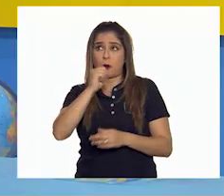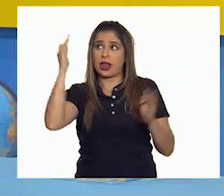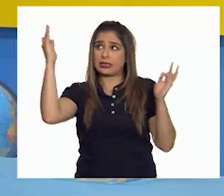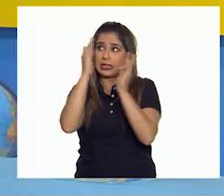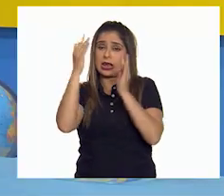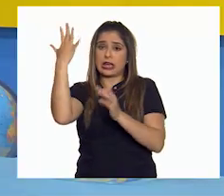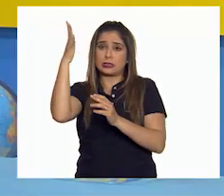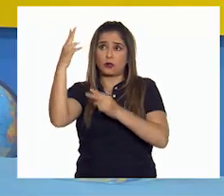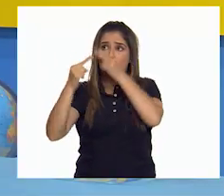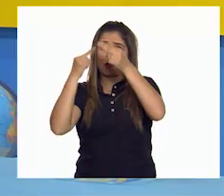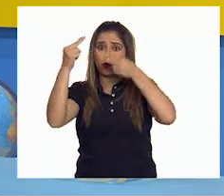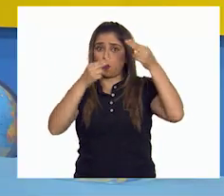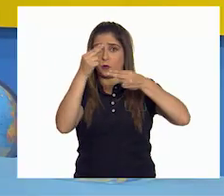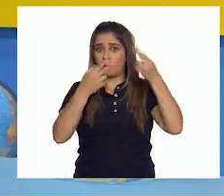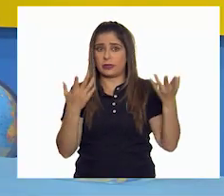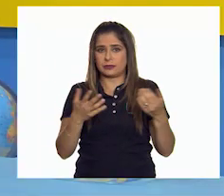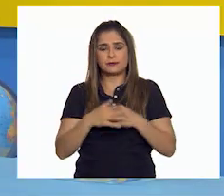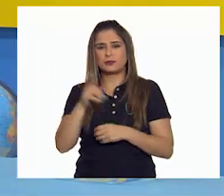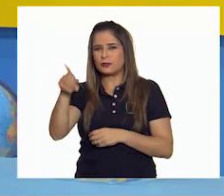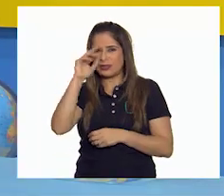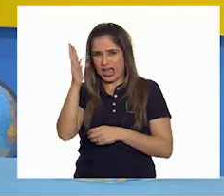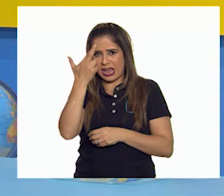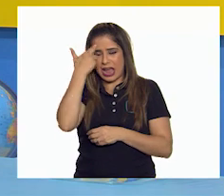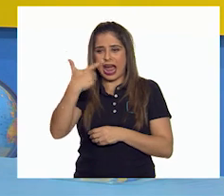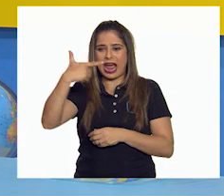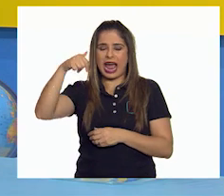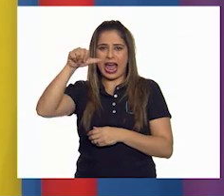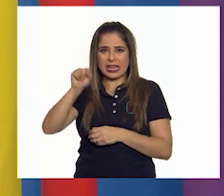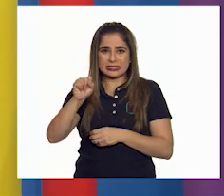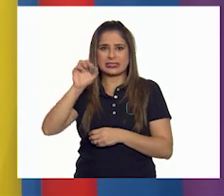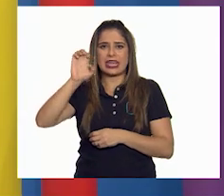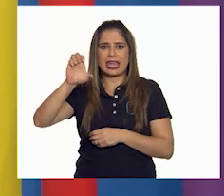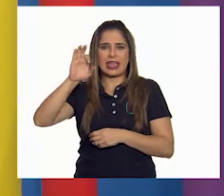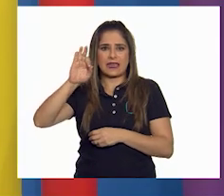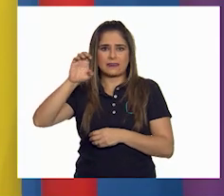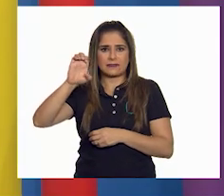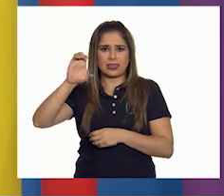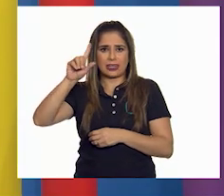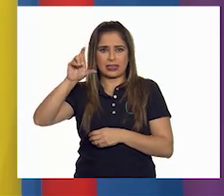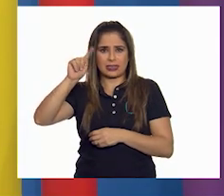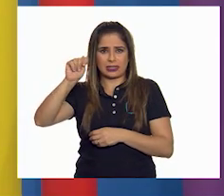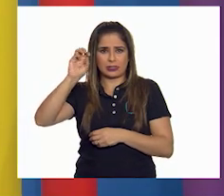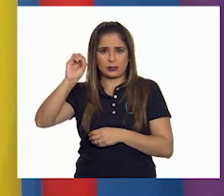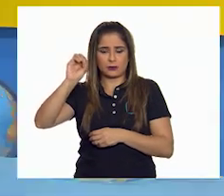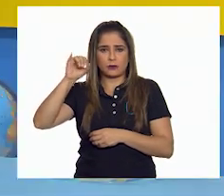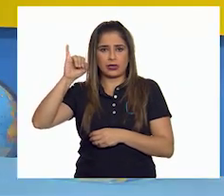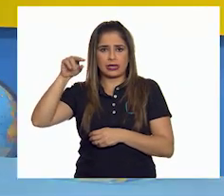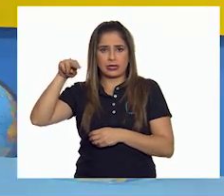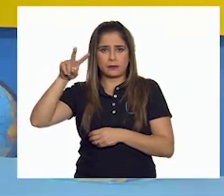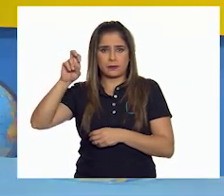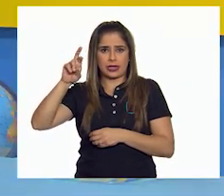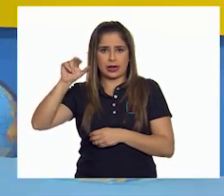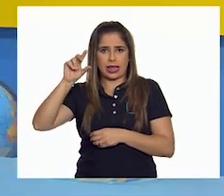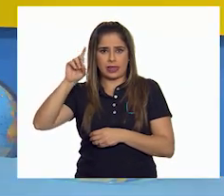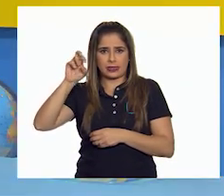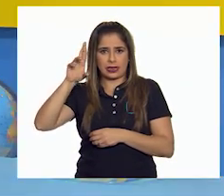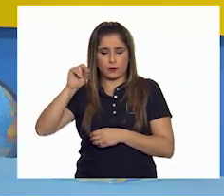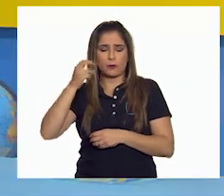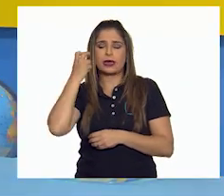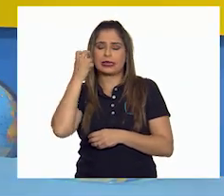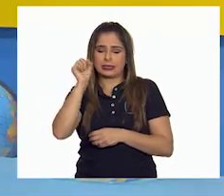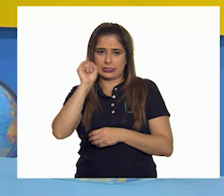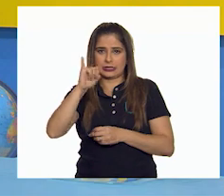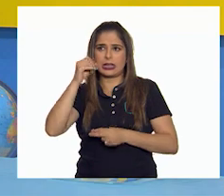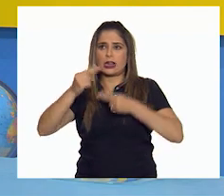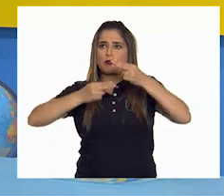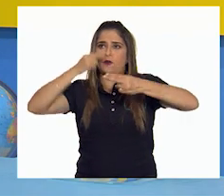¿Recuerdas lo que sucede con los gases del efecto invernadero? Sí, atrapan el calor en la atmósfera. Precisamente. Por